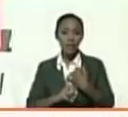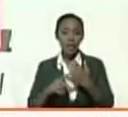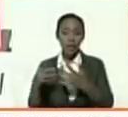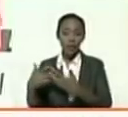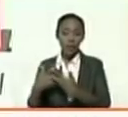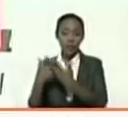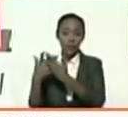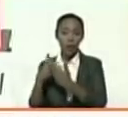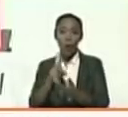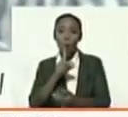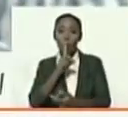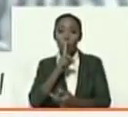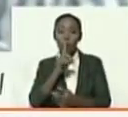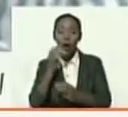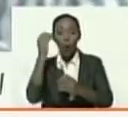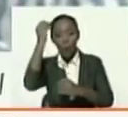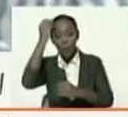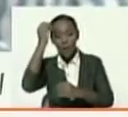esta vez ni opina.